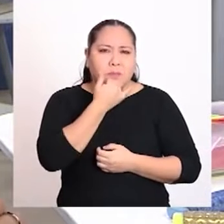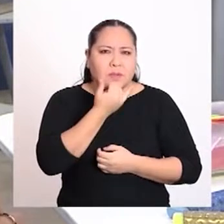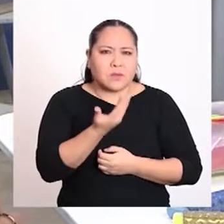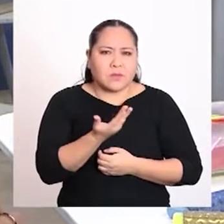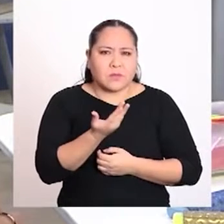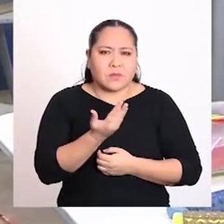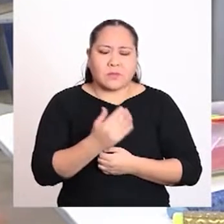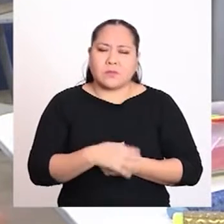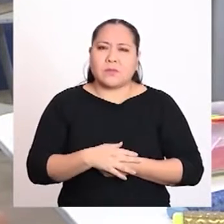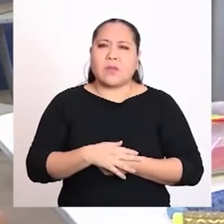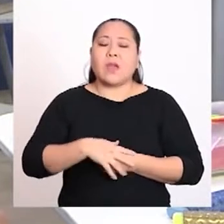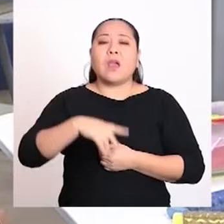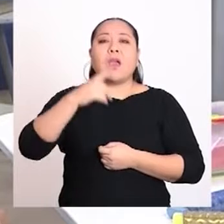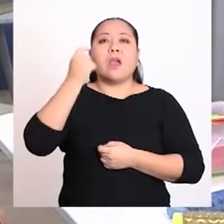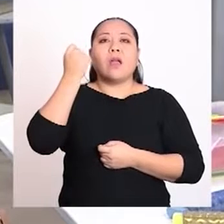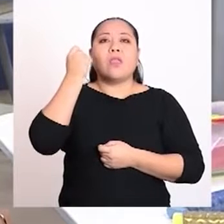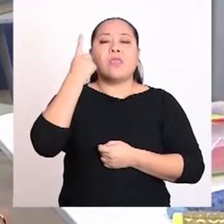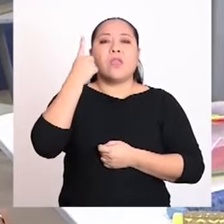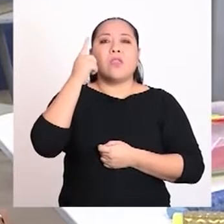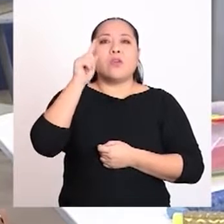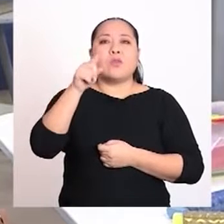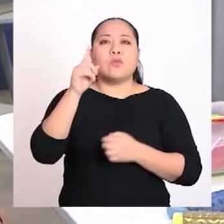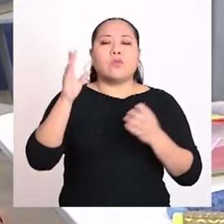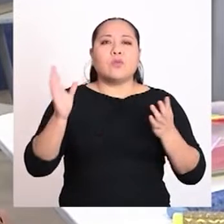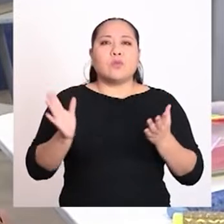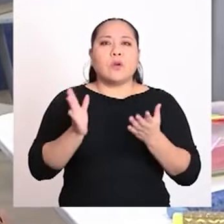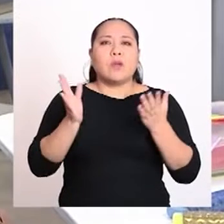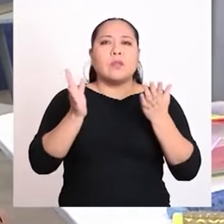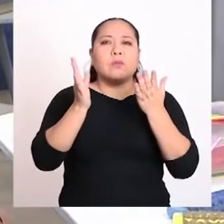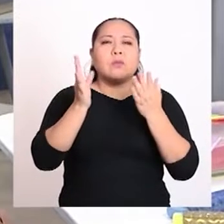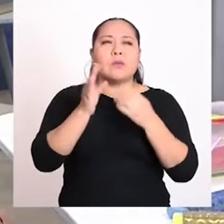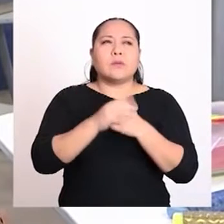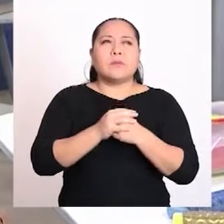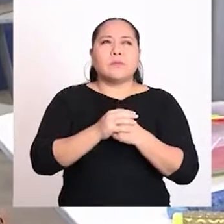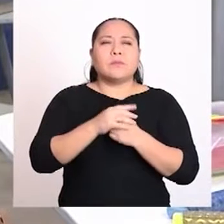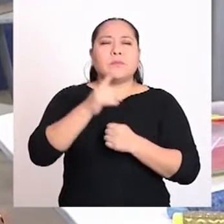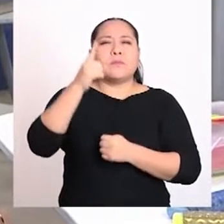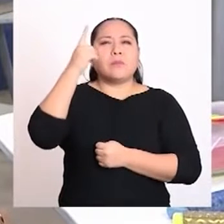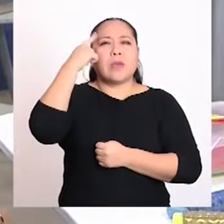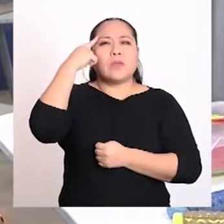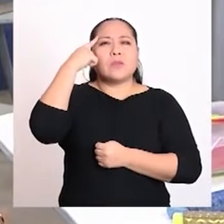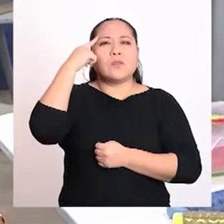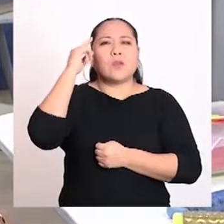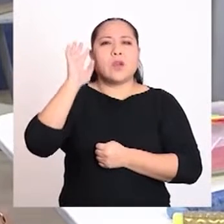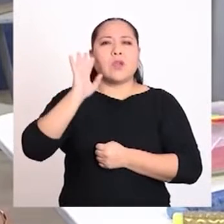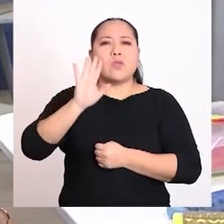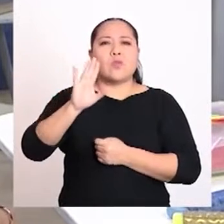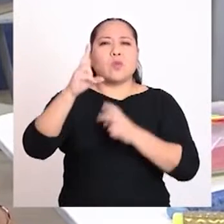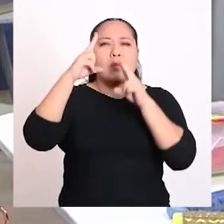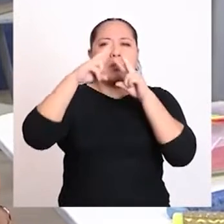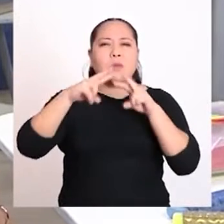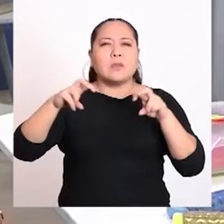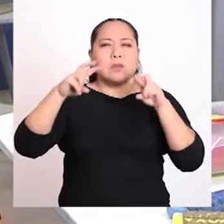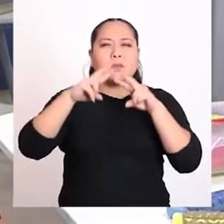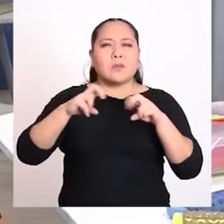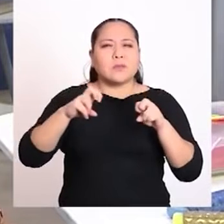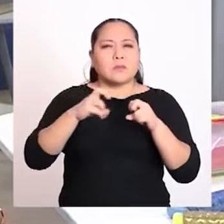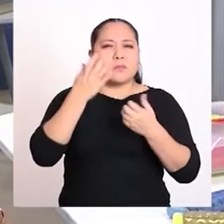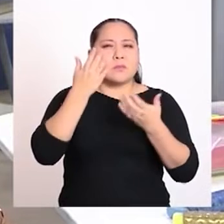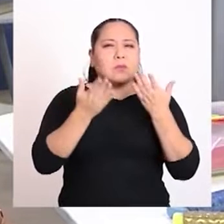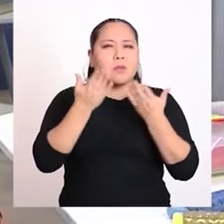¿Qué pasa? Entiendo tu motivación. Solo pienso que a tu